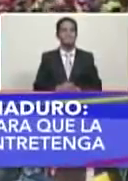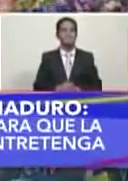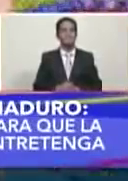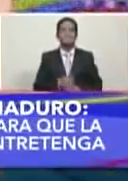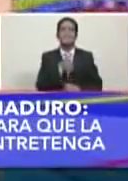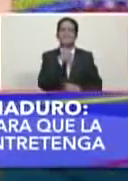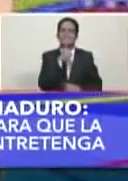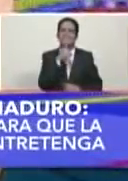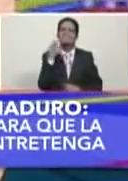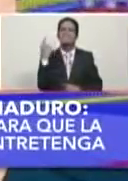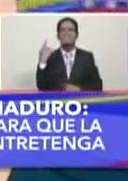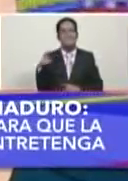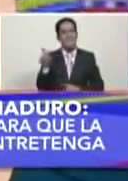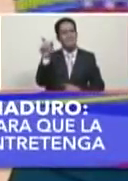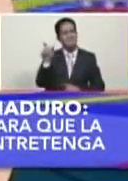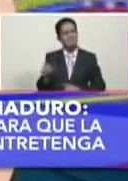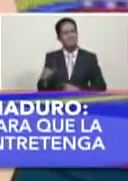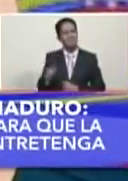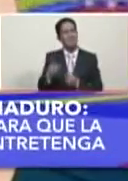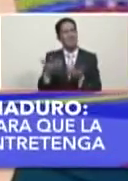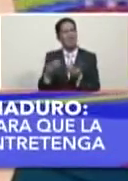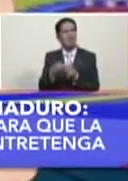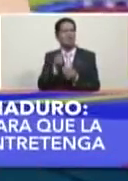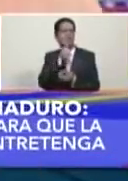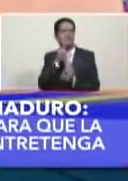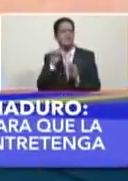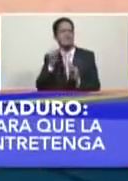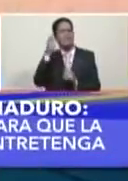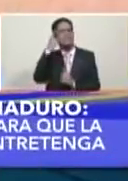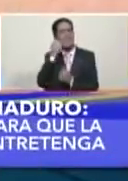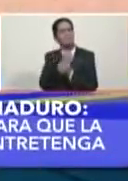¿Quiénes tienen con quién celebrar el Día del Amor y la Amistad?